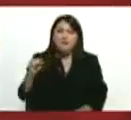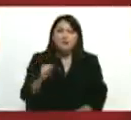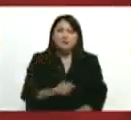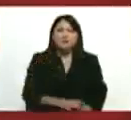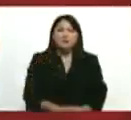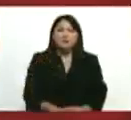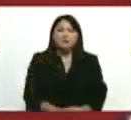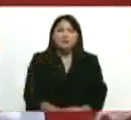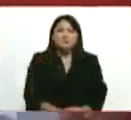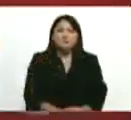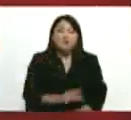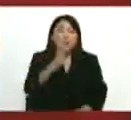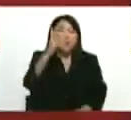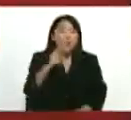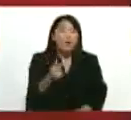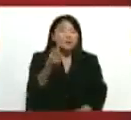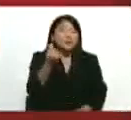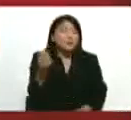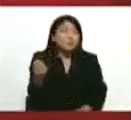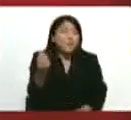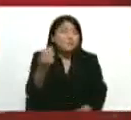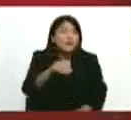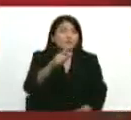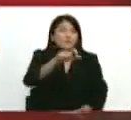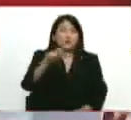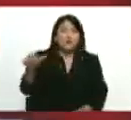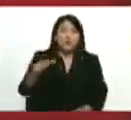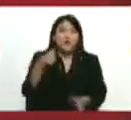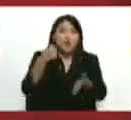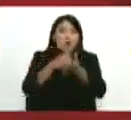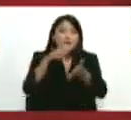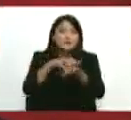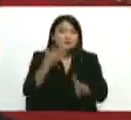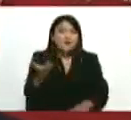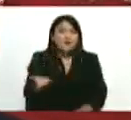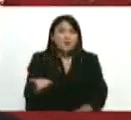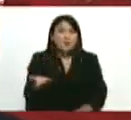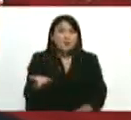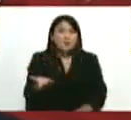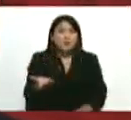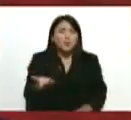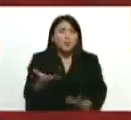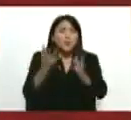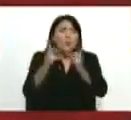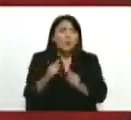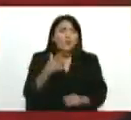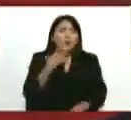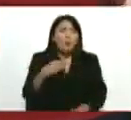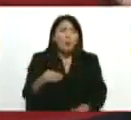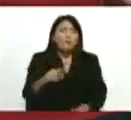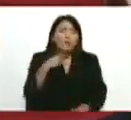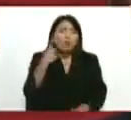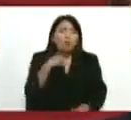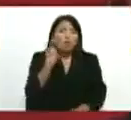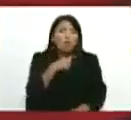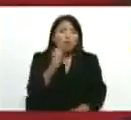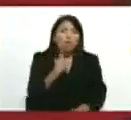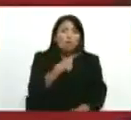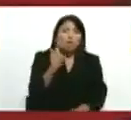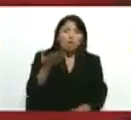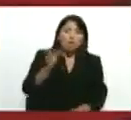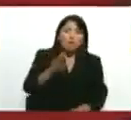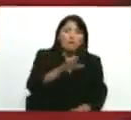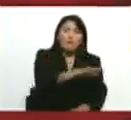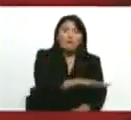2, con el golpe de Estado? ¿A cuántos jóvenes o a cuántas personas murieron porque no